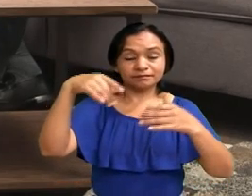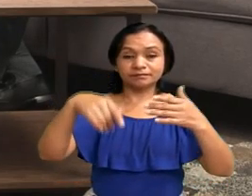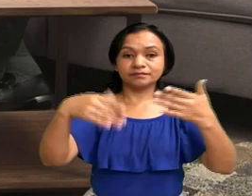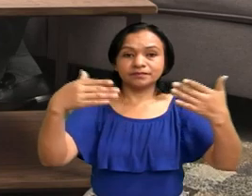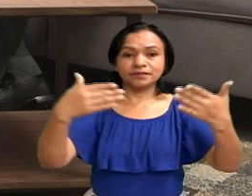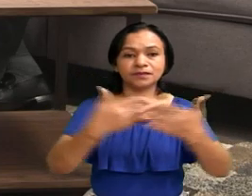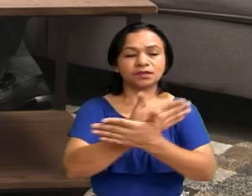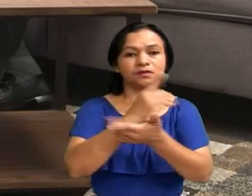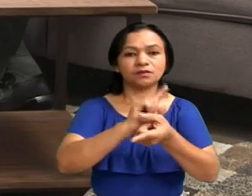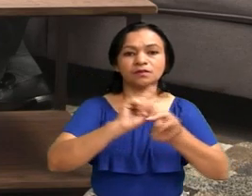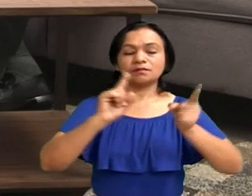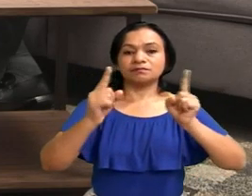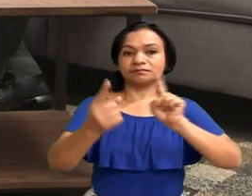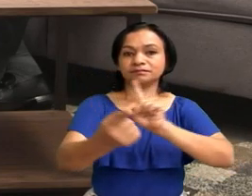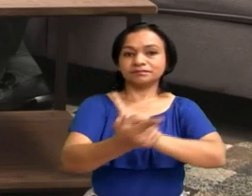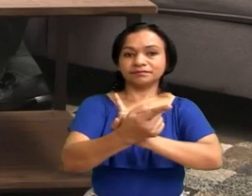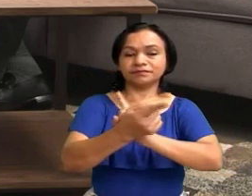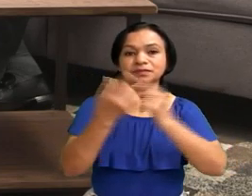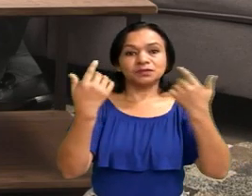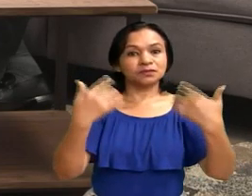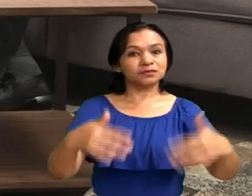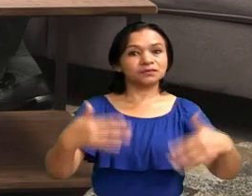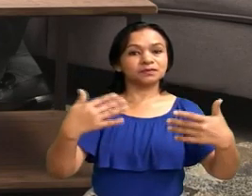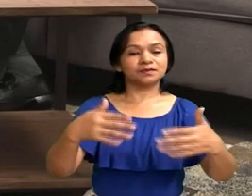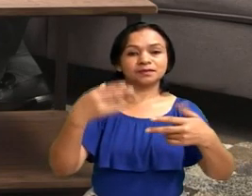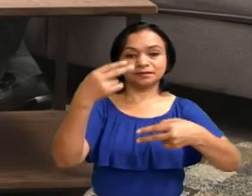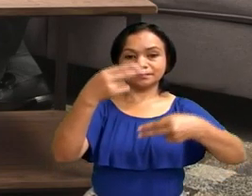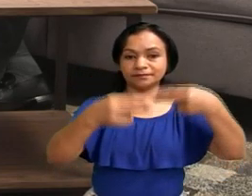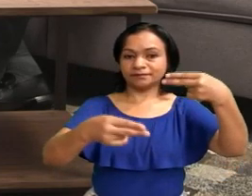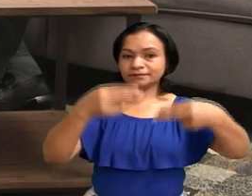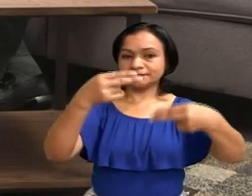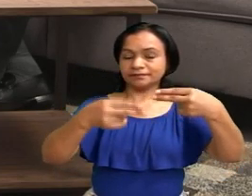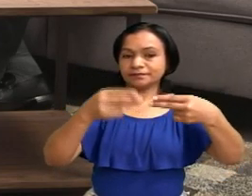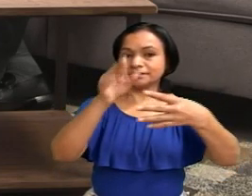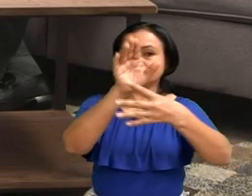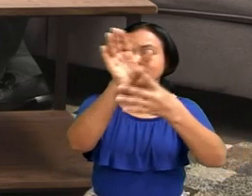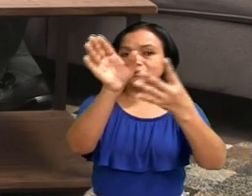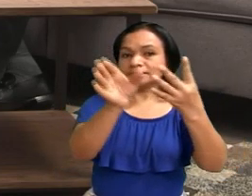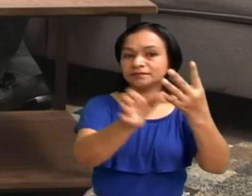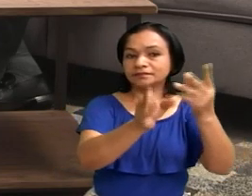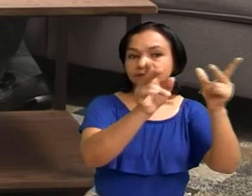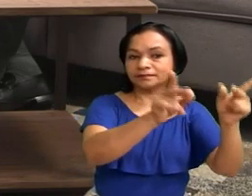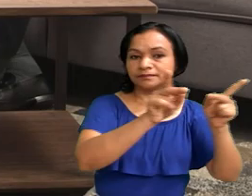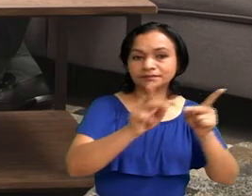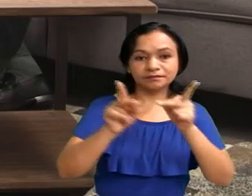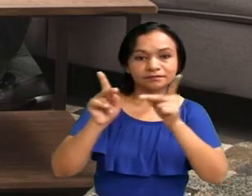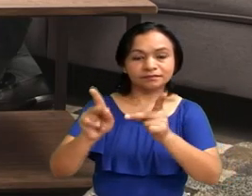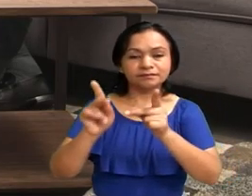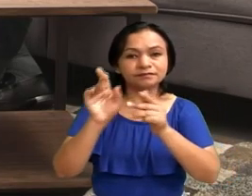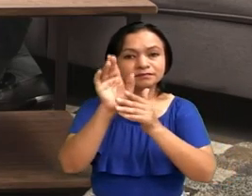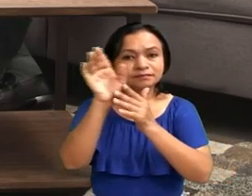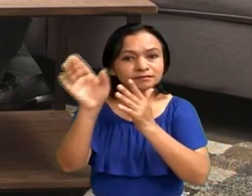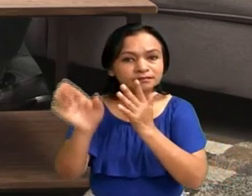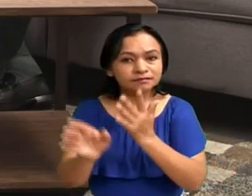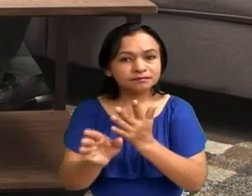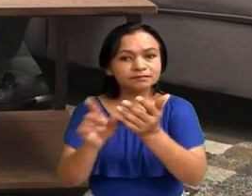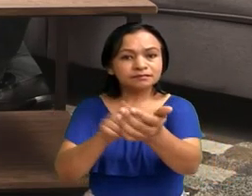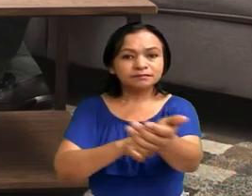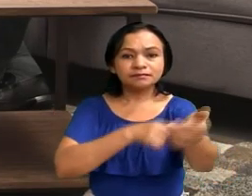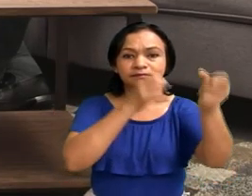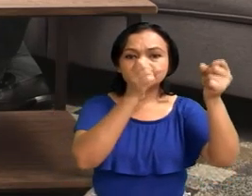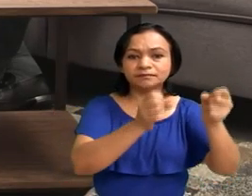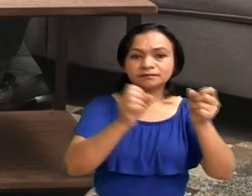el cambio, ¿verdad? Porque cuando vemos los números, ¿cuántas personas, cuántos hermanas y hermanos son los